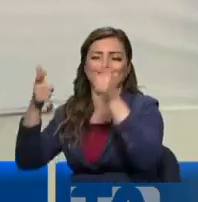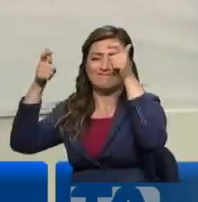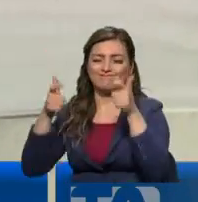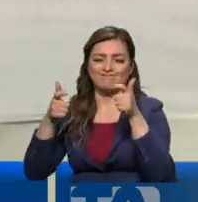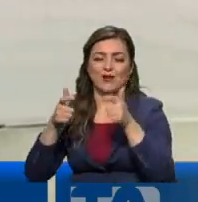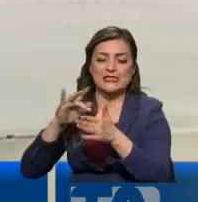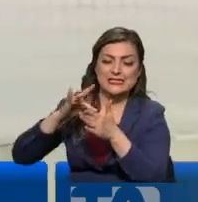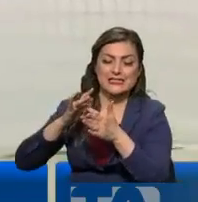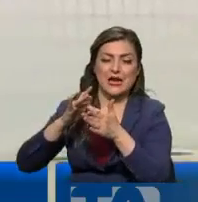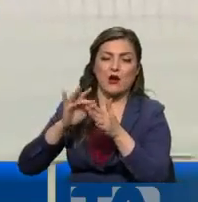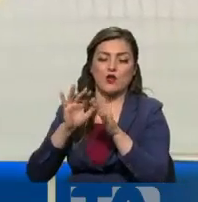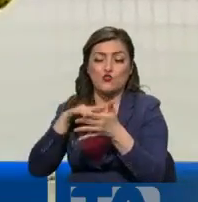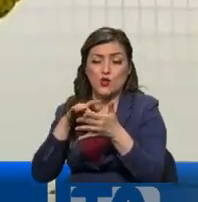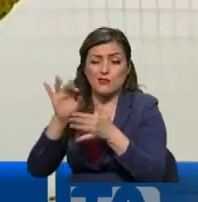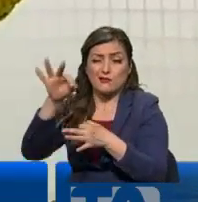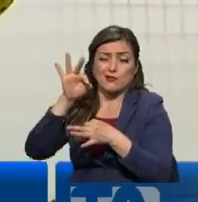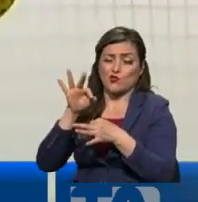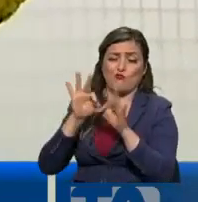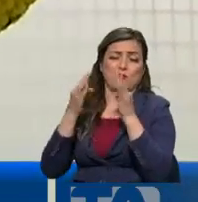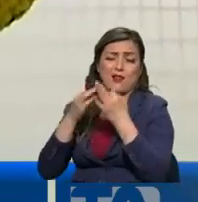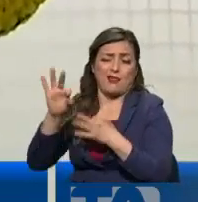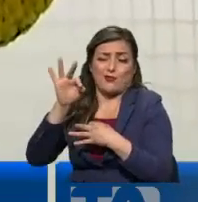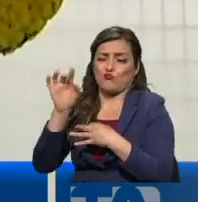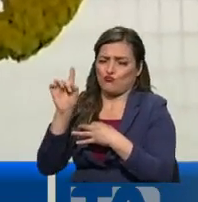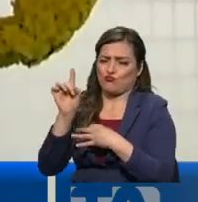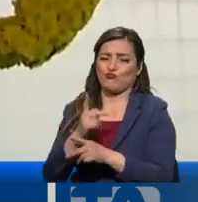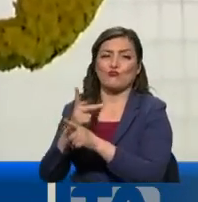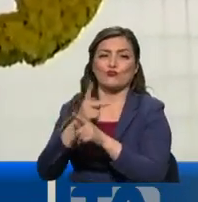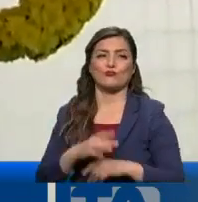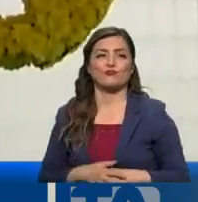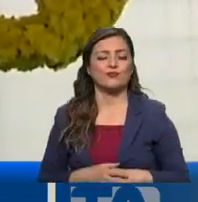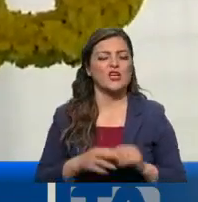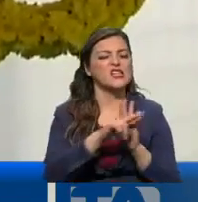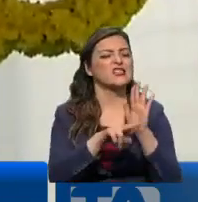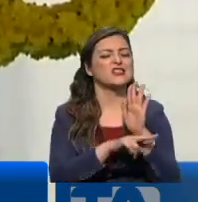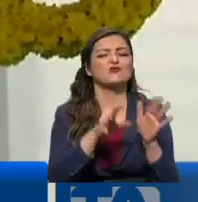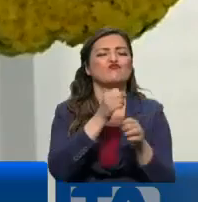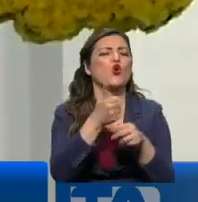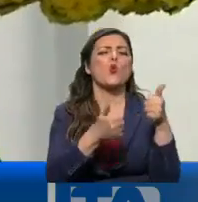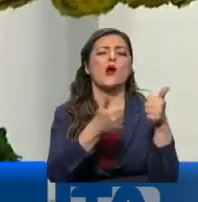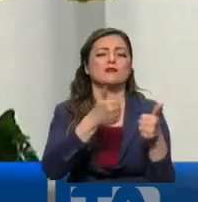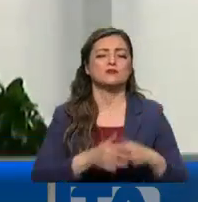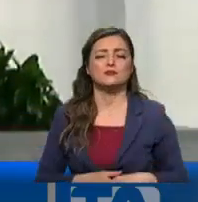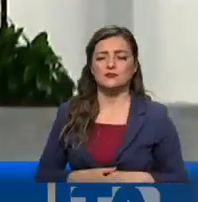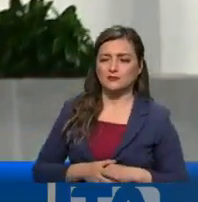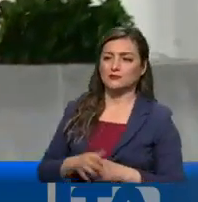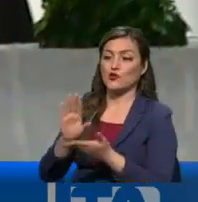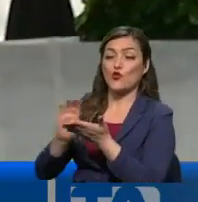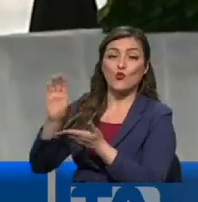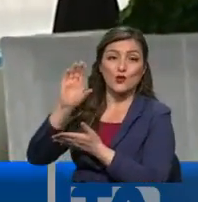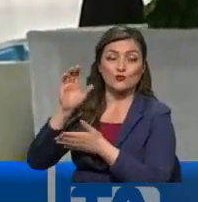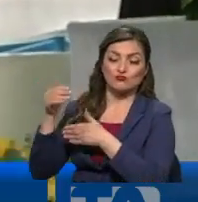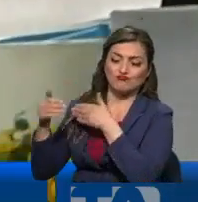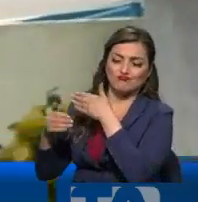familias. Precisamente vamos a hablar de eso, de los protocolos de bioseguridad. ¿Cuáles son los que han implementado ustedes? Bueno, el Colegio Dalcroze viene